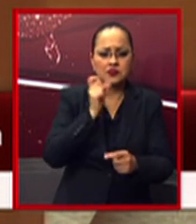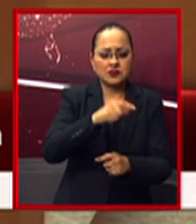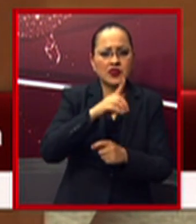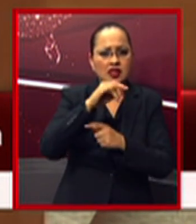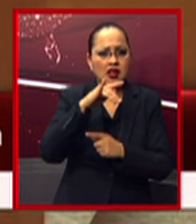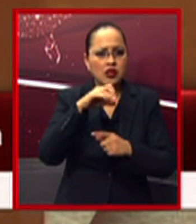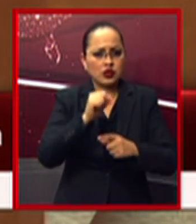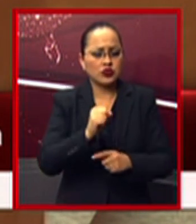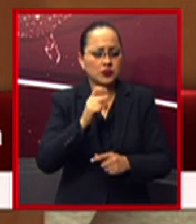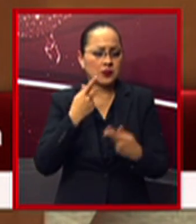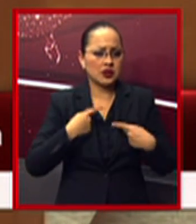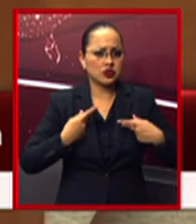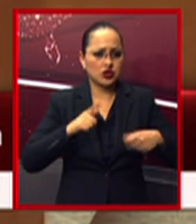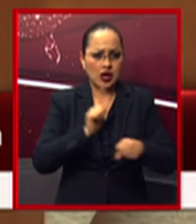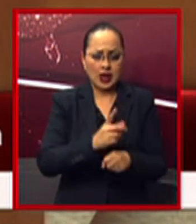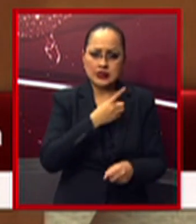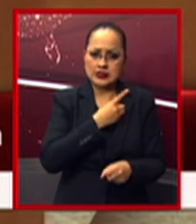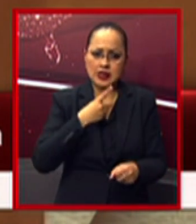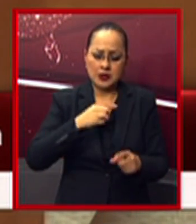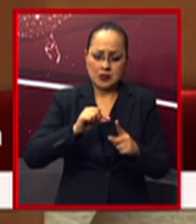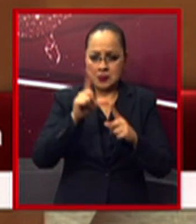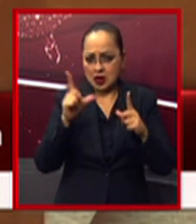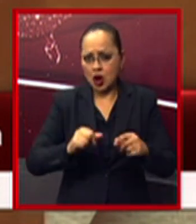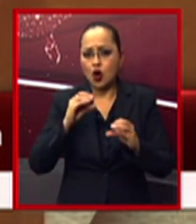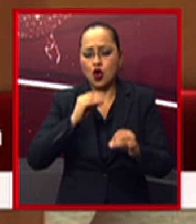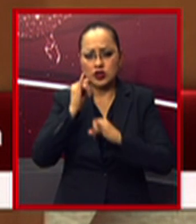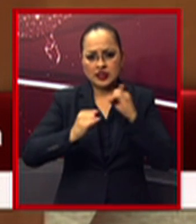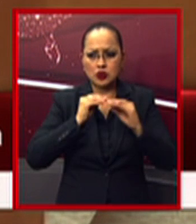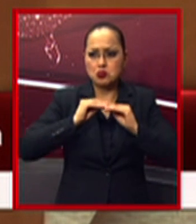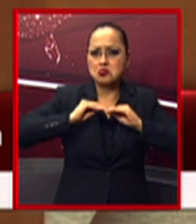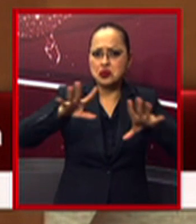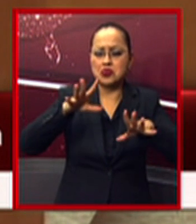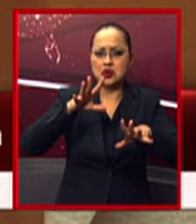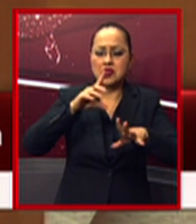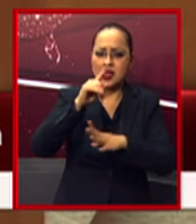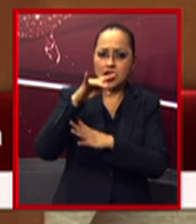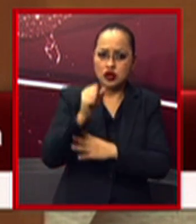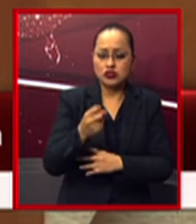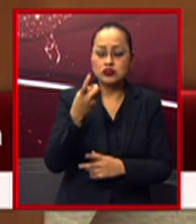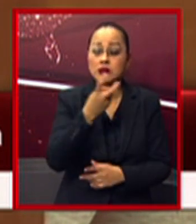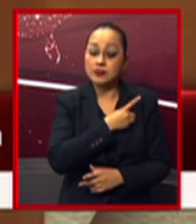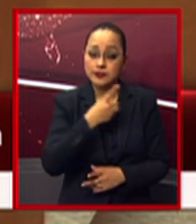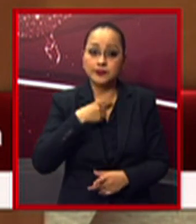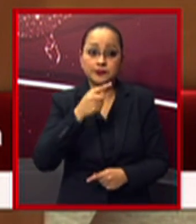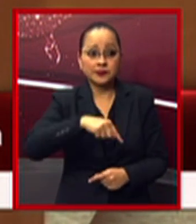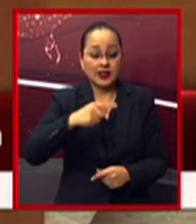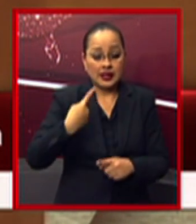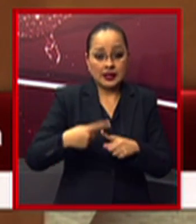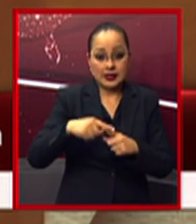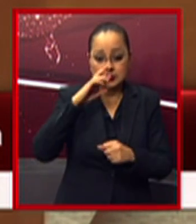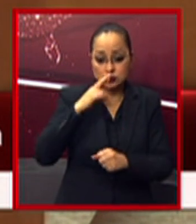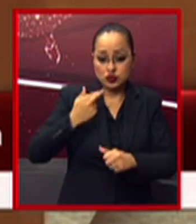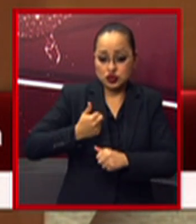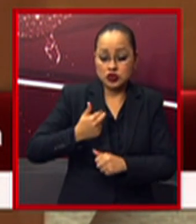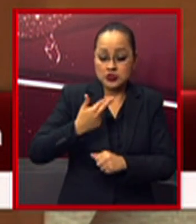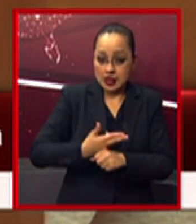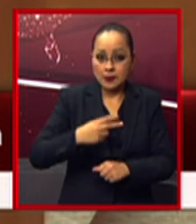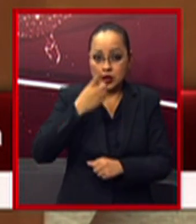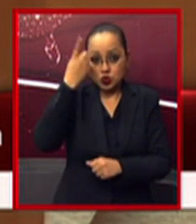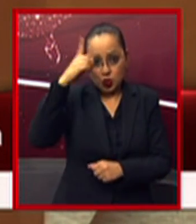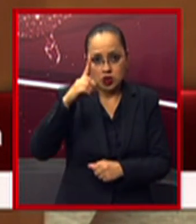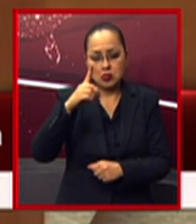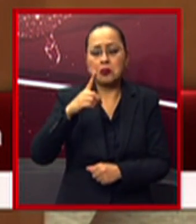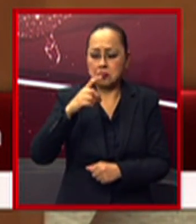datos personales, sea nacional o internacional, se sujetarán al consentimiento de su titular, salvo